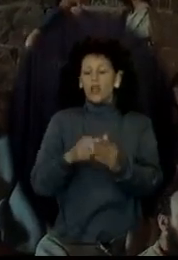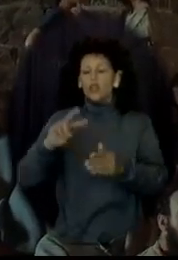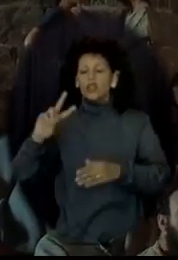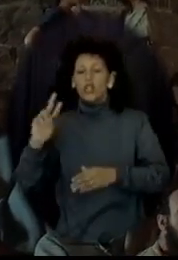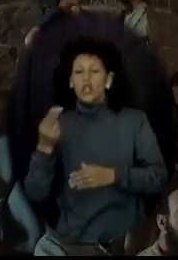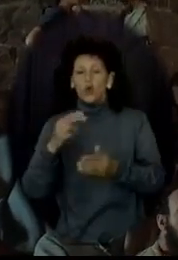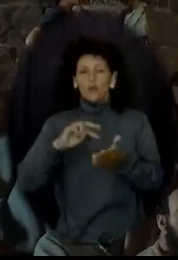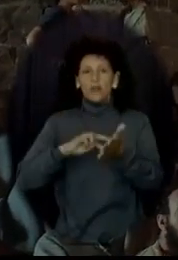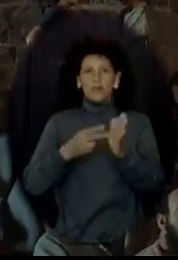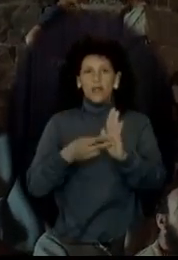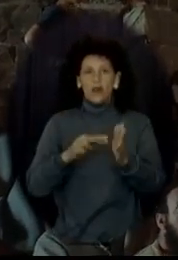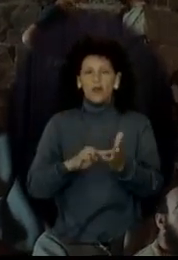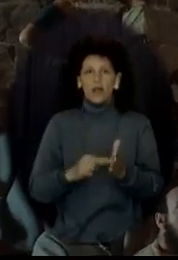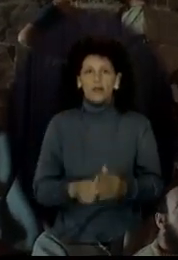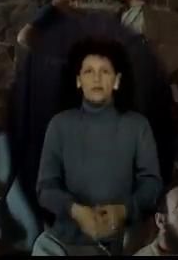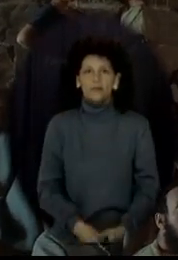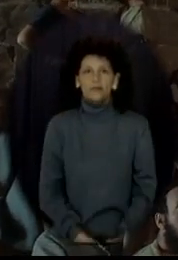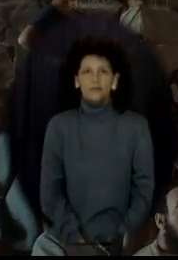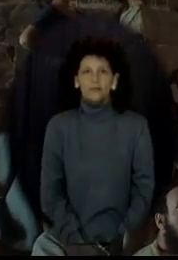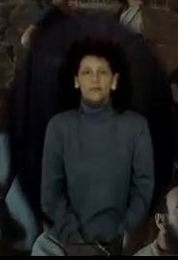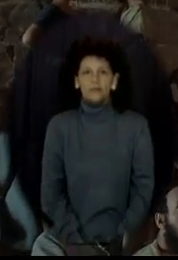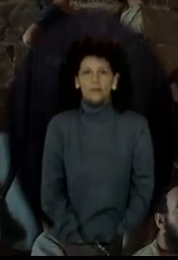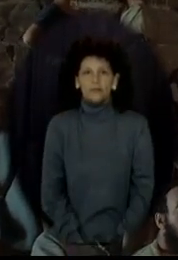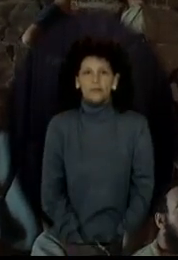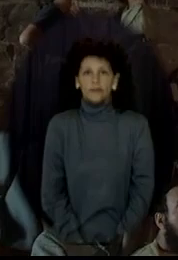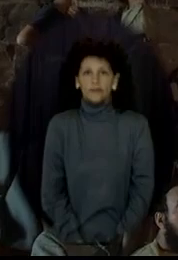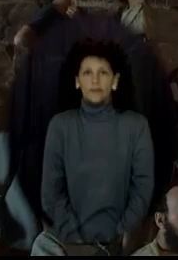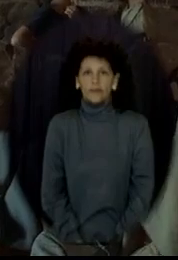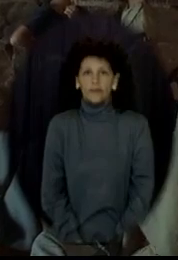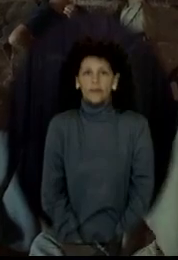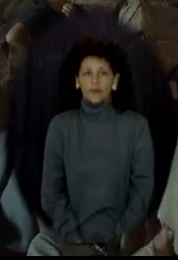Esto es lo que quiere decir la parábola.